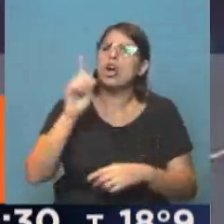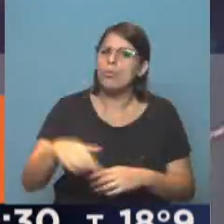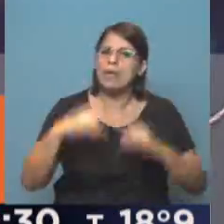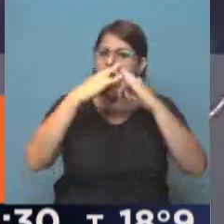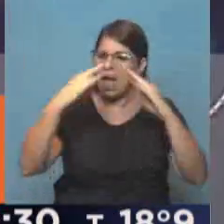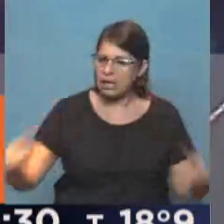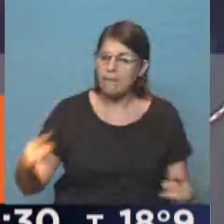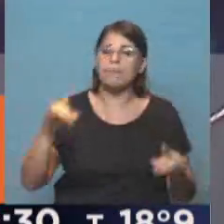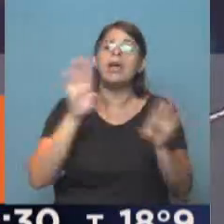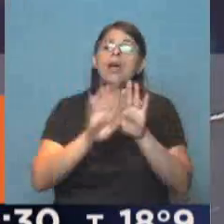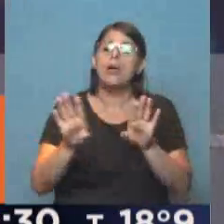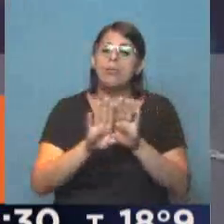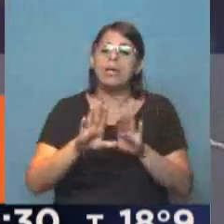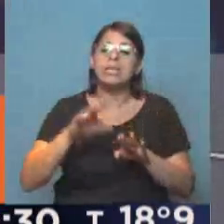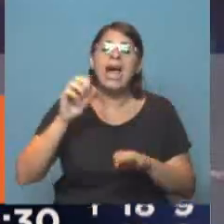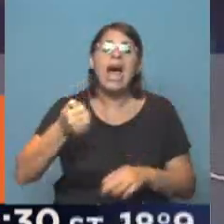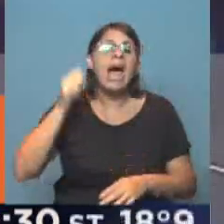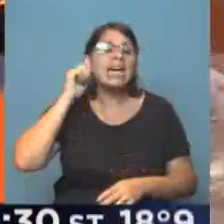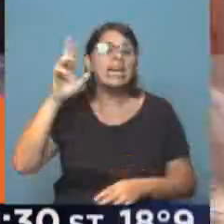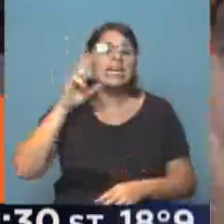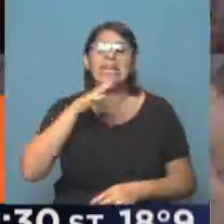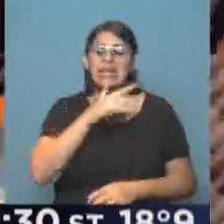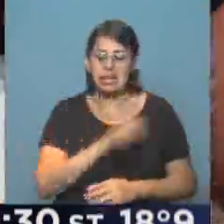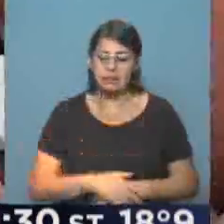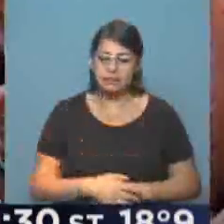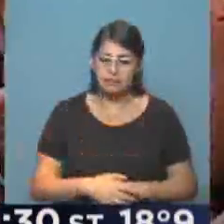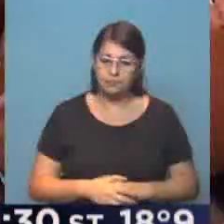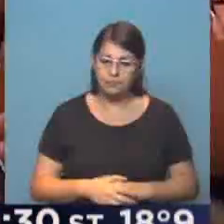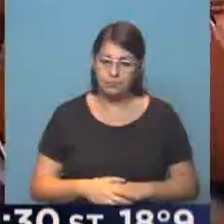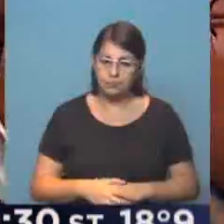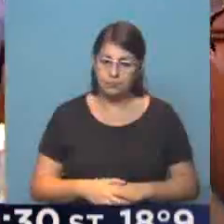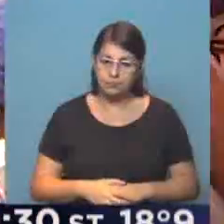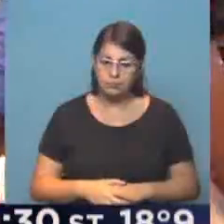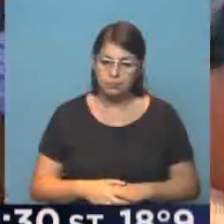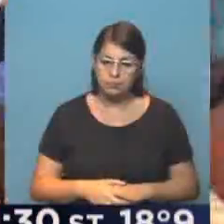en la puerta de AGR Clarín.